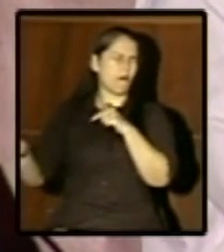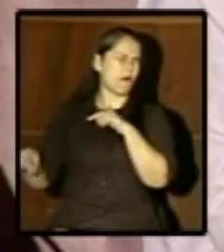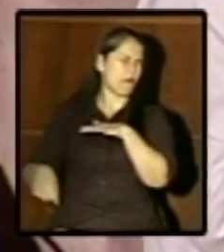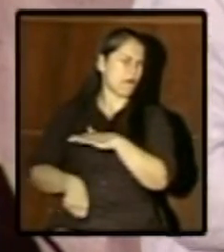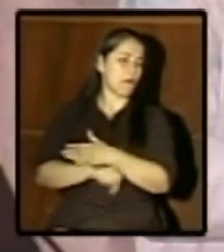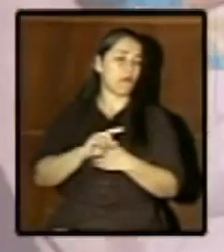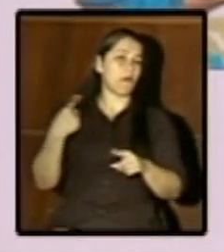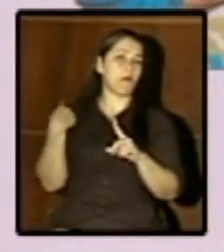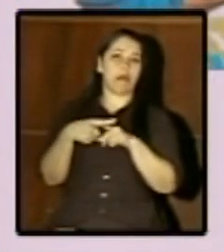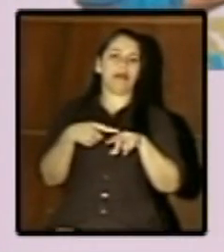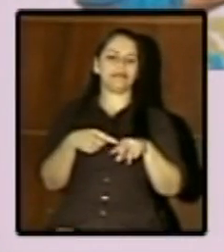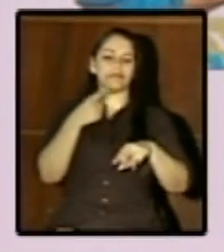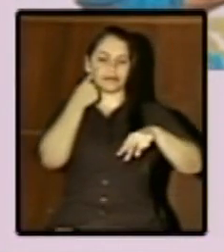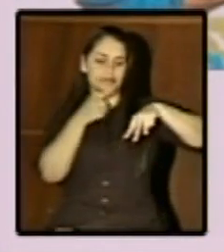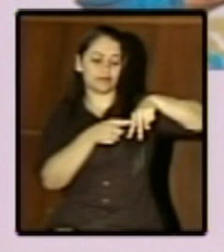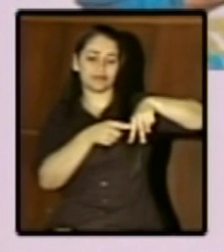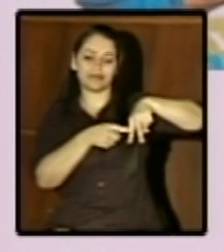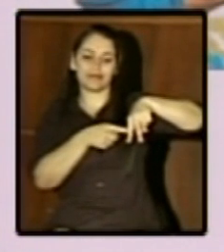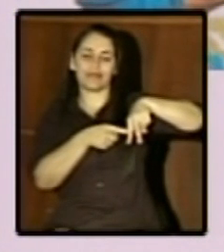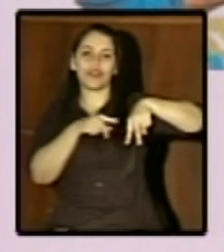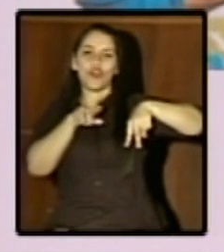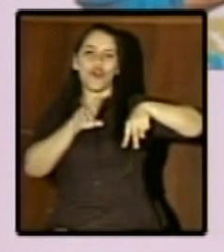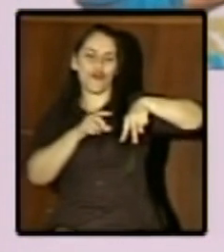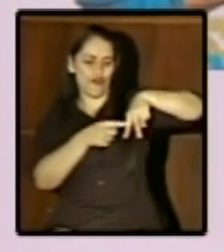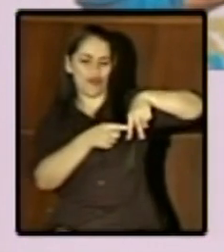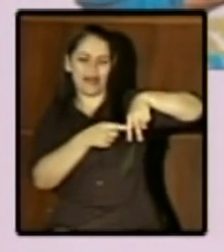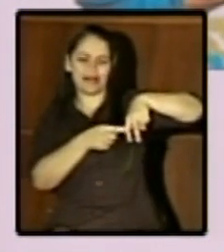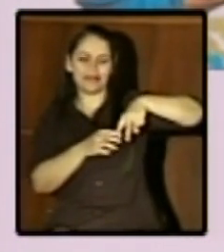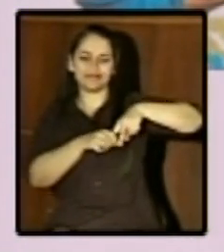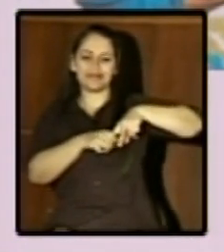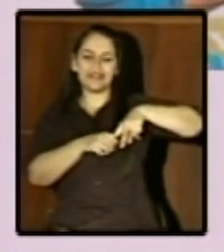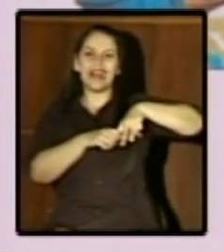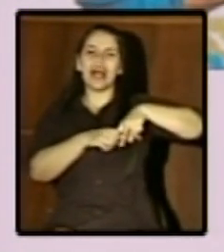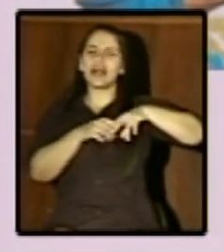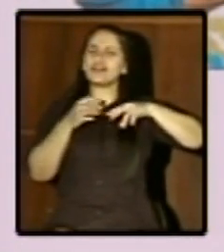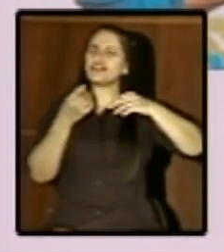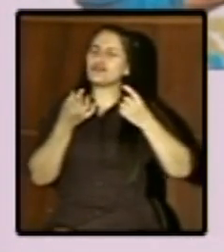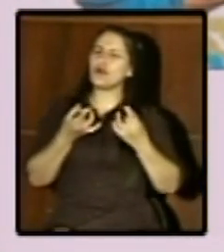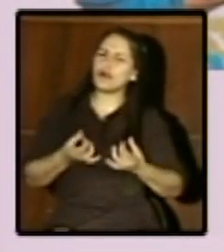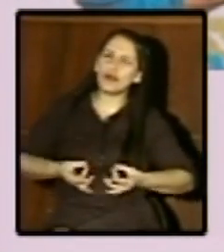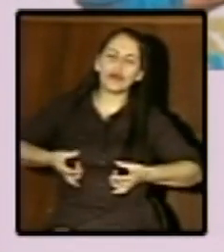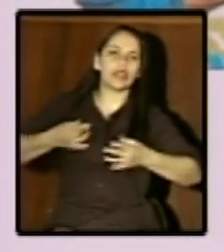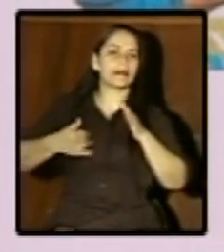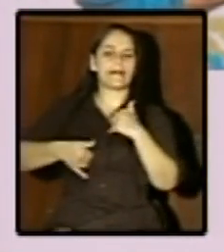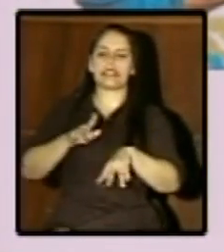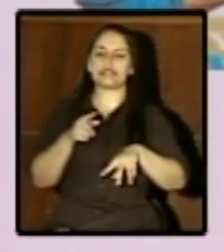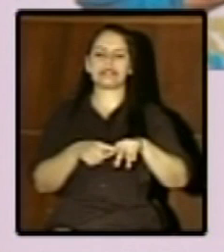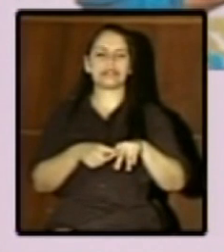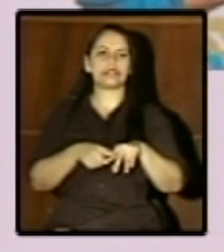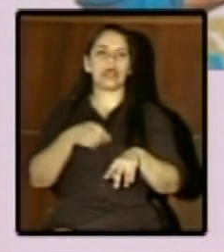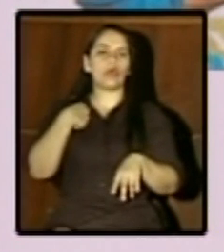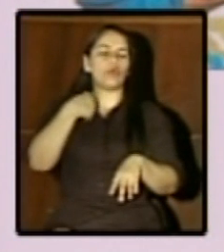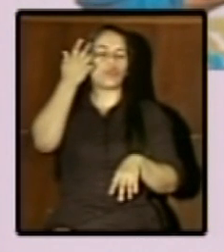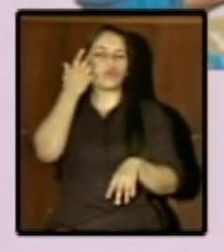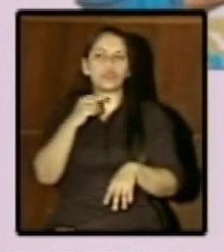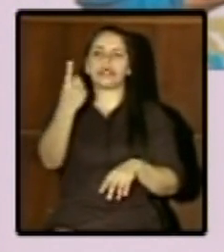una patada. La rodilla es una articulación pues reina, por así decirlo, como fuente de dolor. Prácticamente